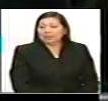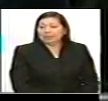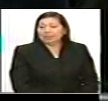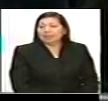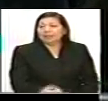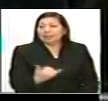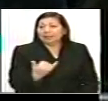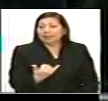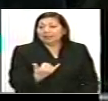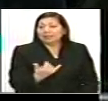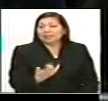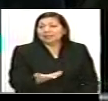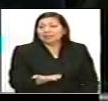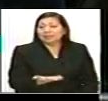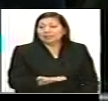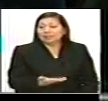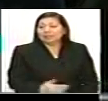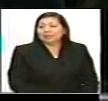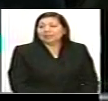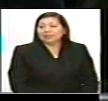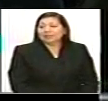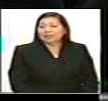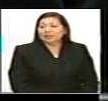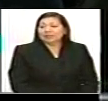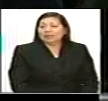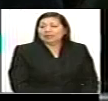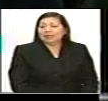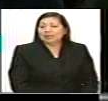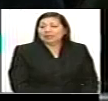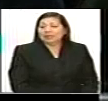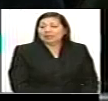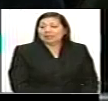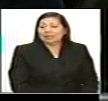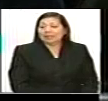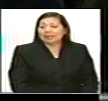Y eso es lo que ocurre. Ahora,